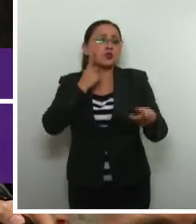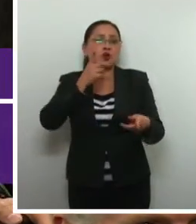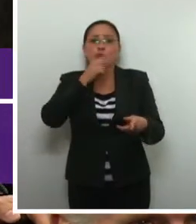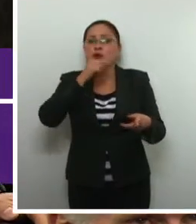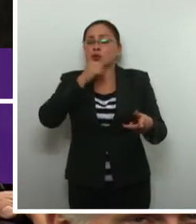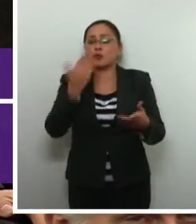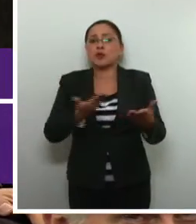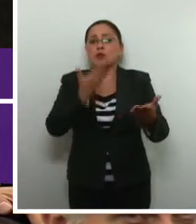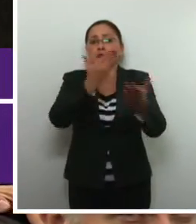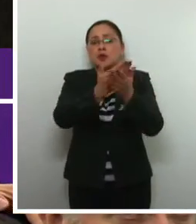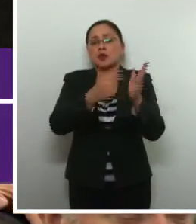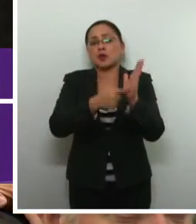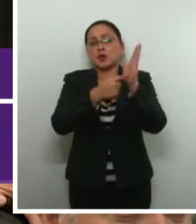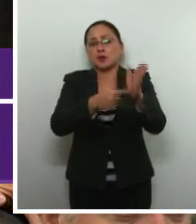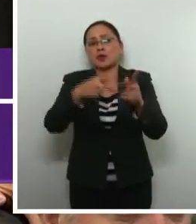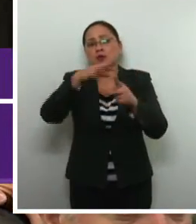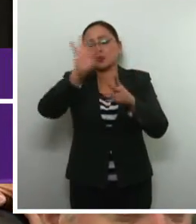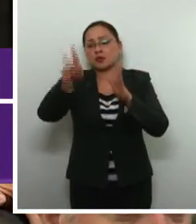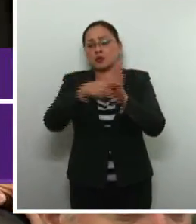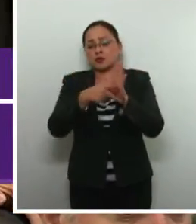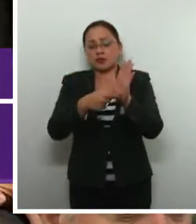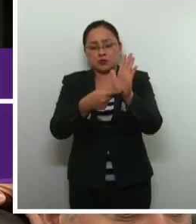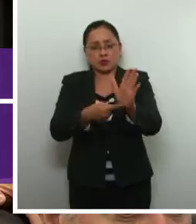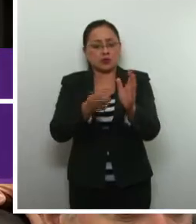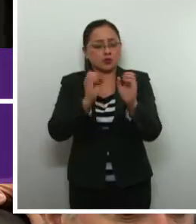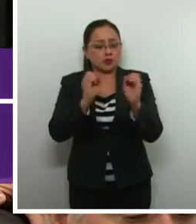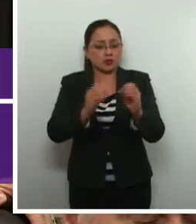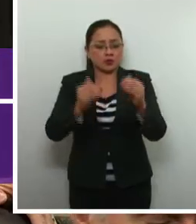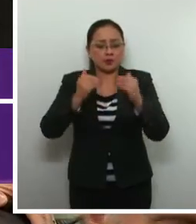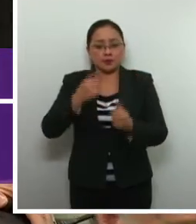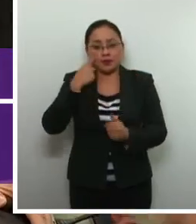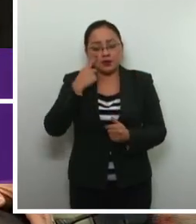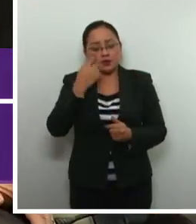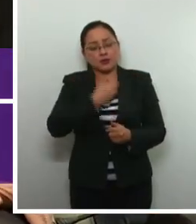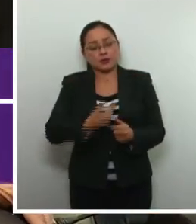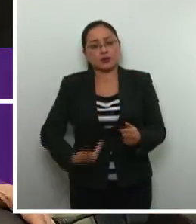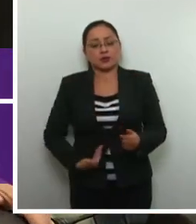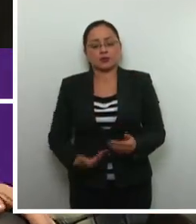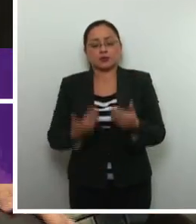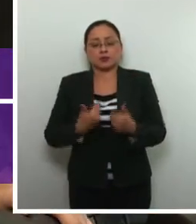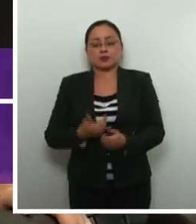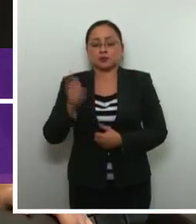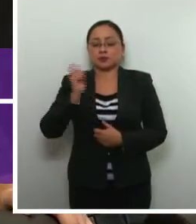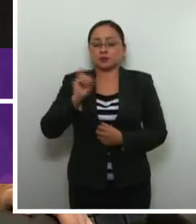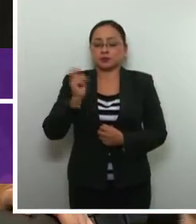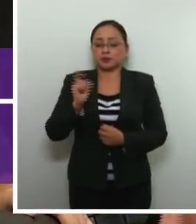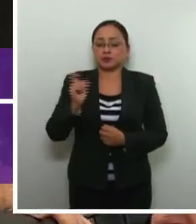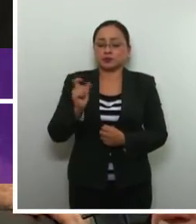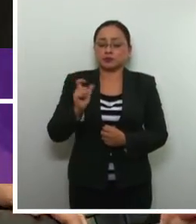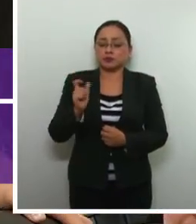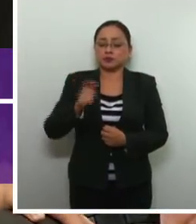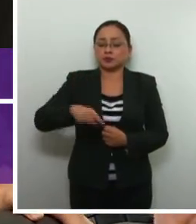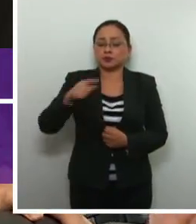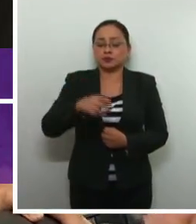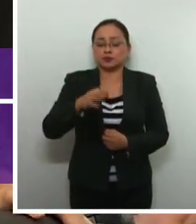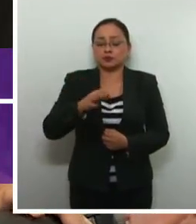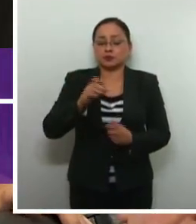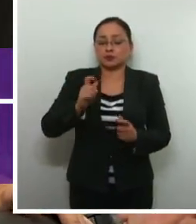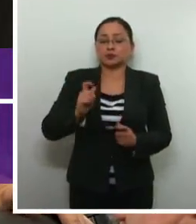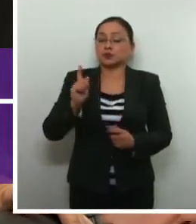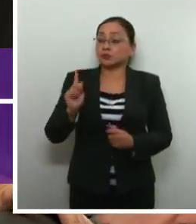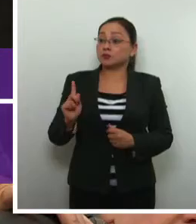de presentar reservas. Mire, presidente, cada vez que se anunció el turno de un